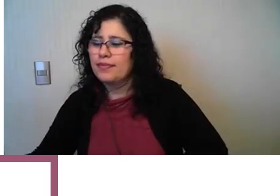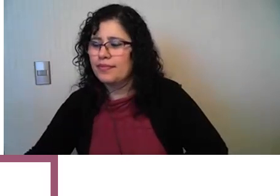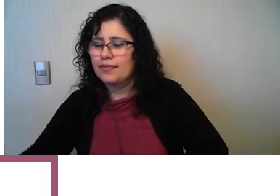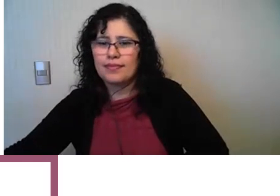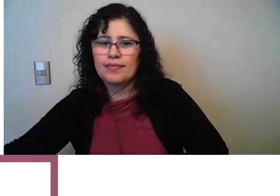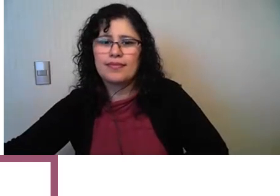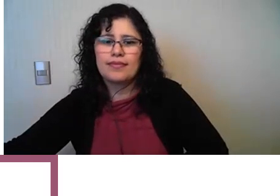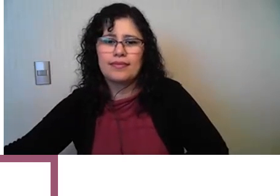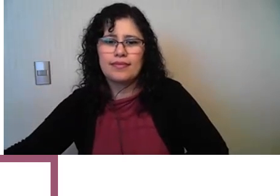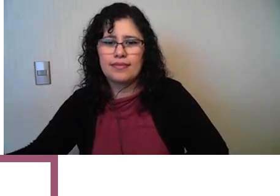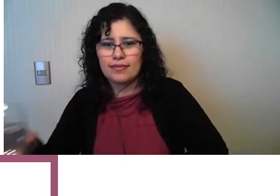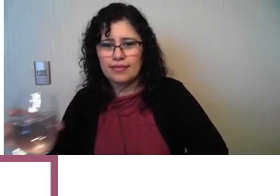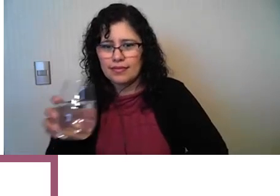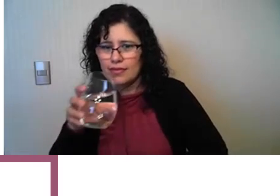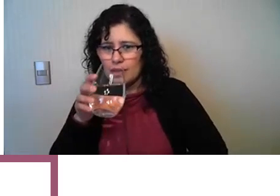Ahí sí.